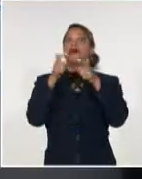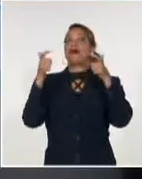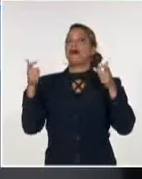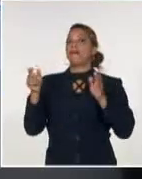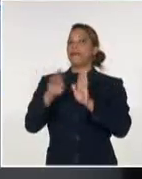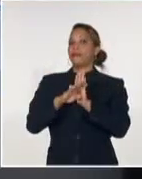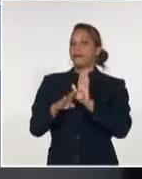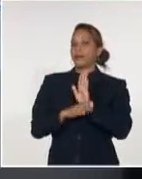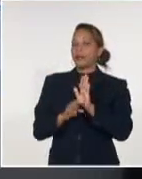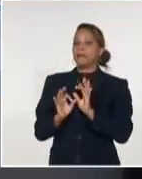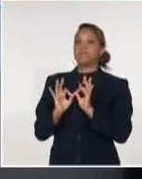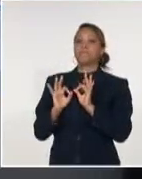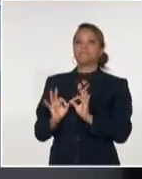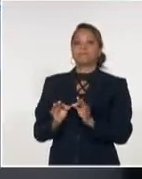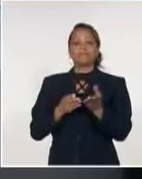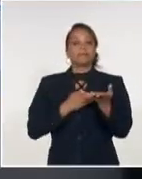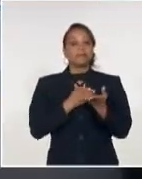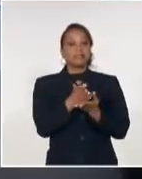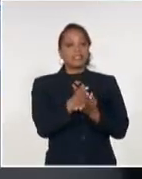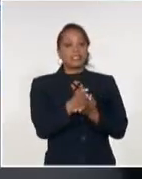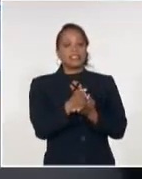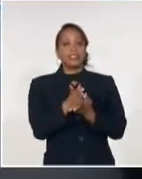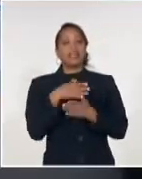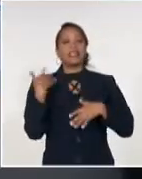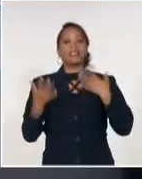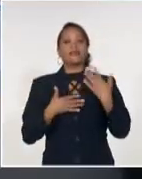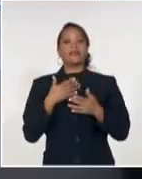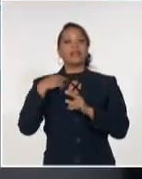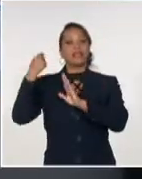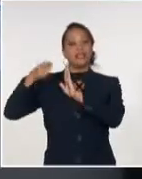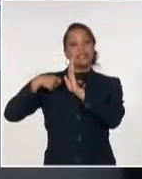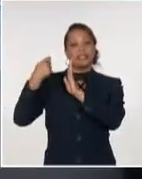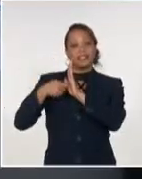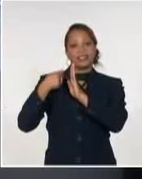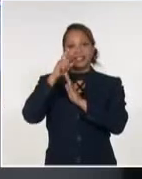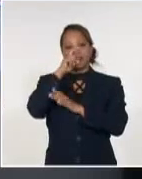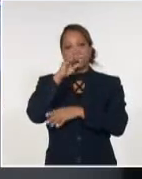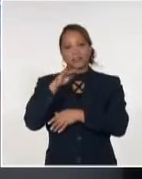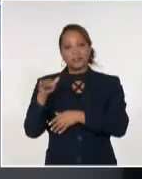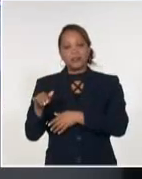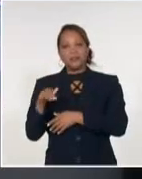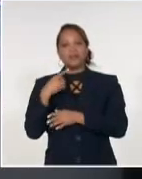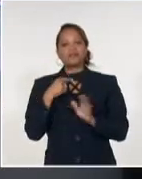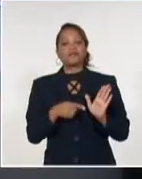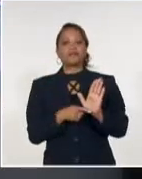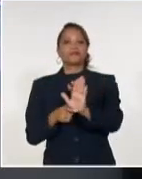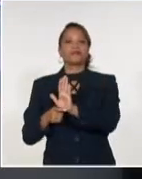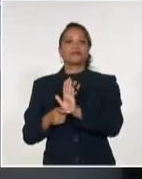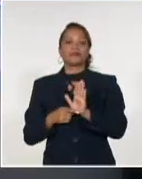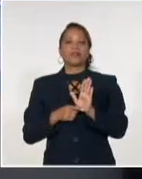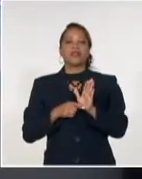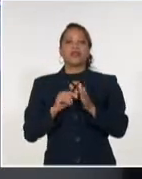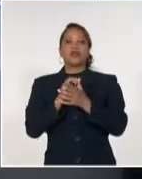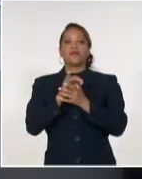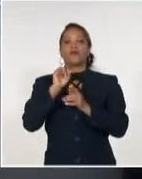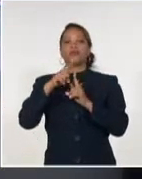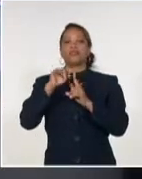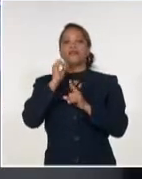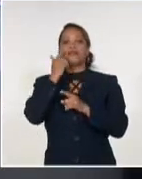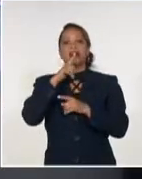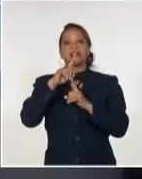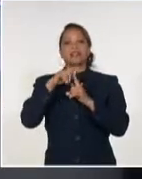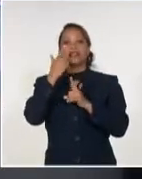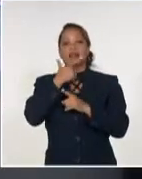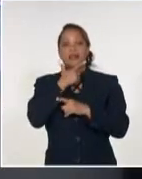continúan también las acciones en el Multicine Infanta, en la sala número 1, con la exhibición de Operación Peter Pan de Estela